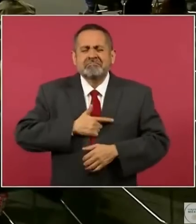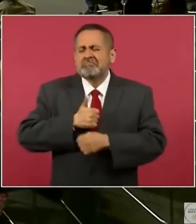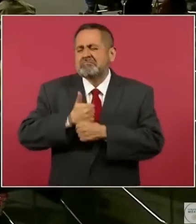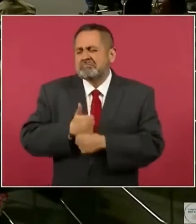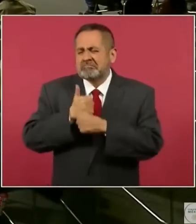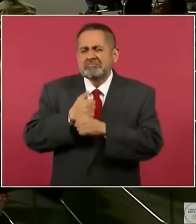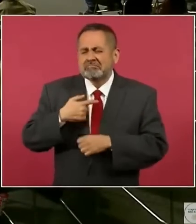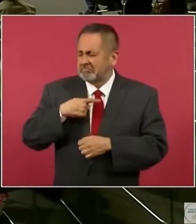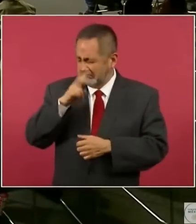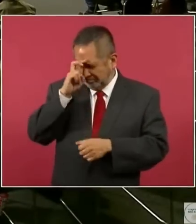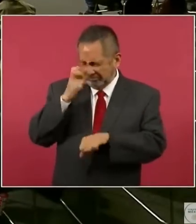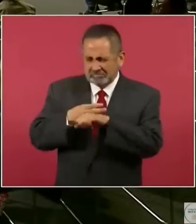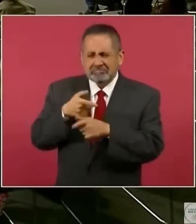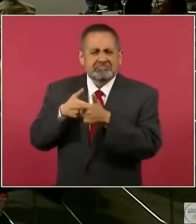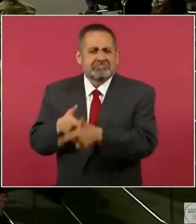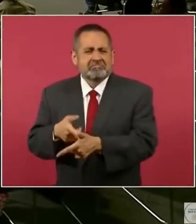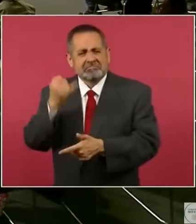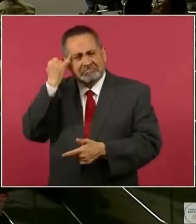demagogo.